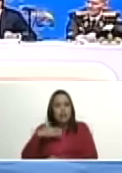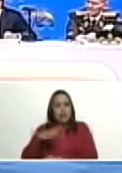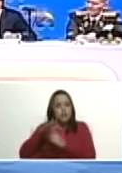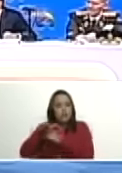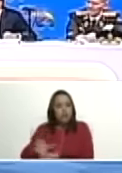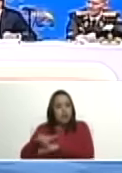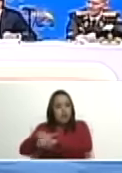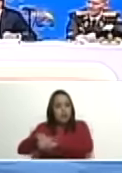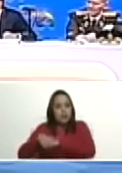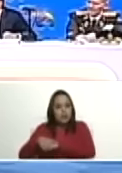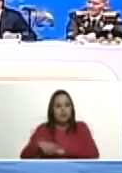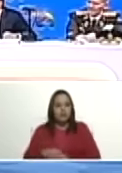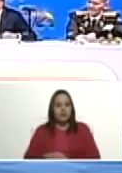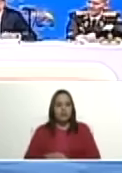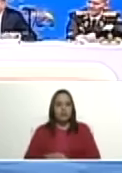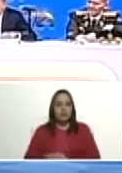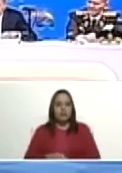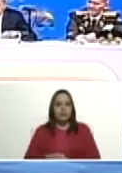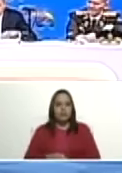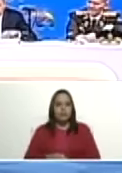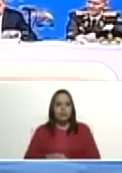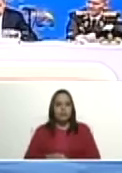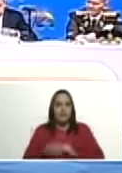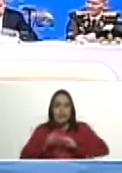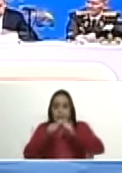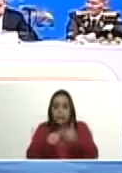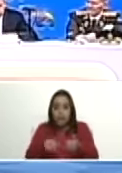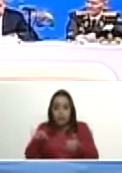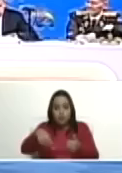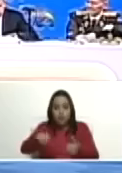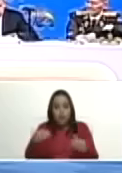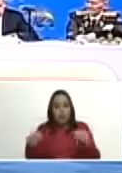Británico. A partir de este acuerdo,